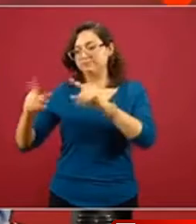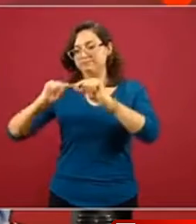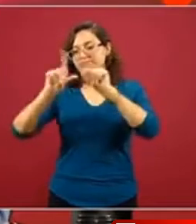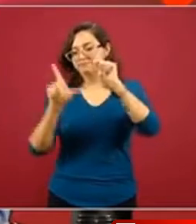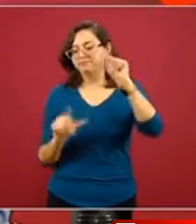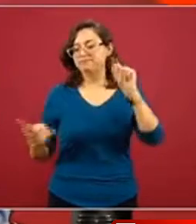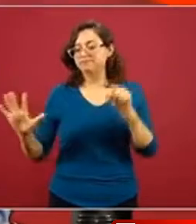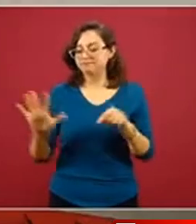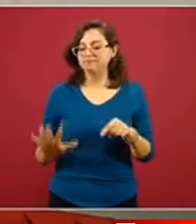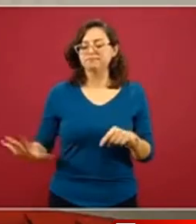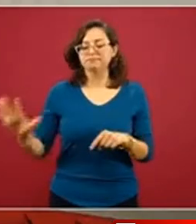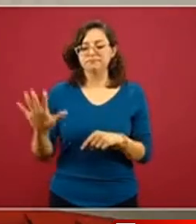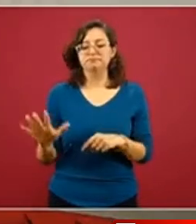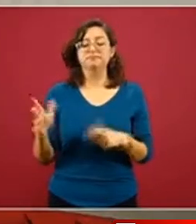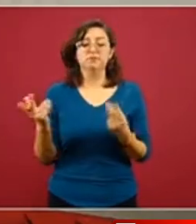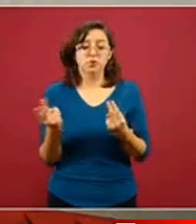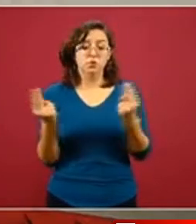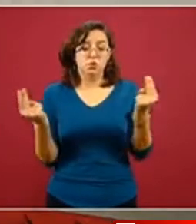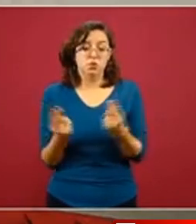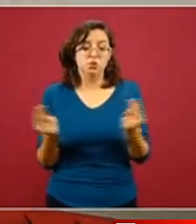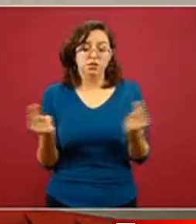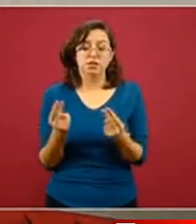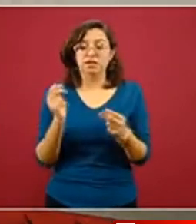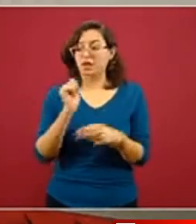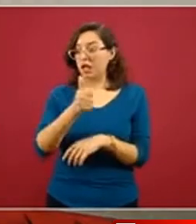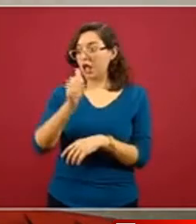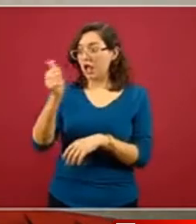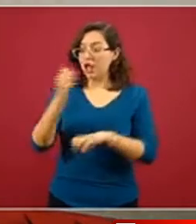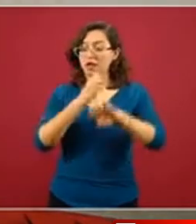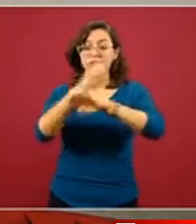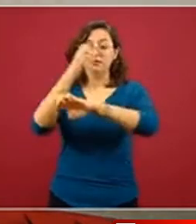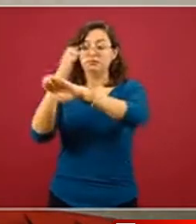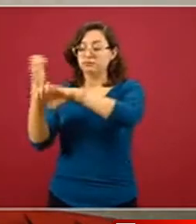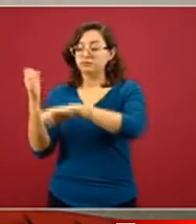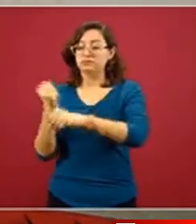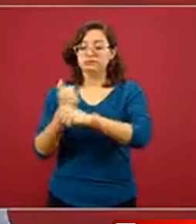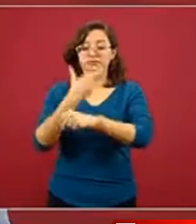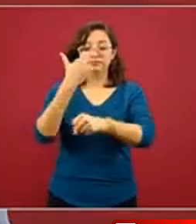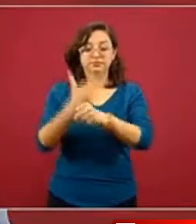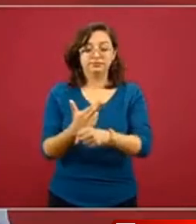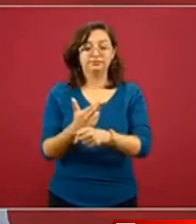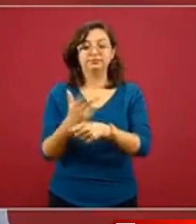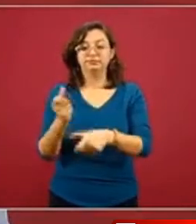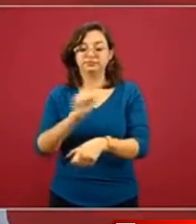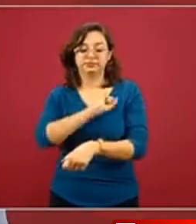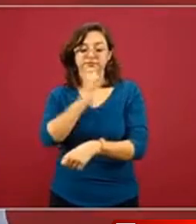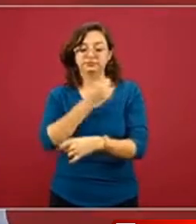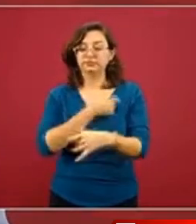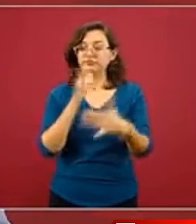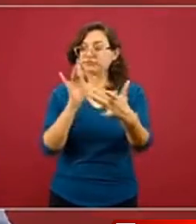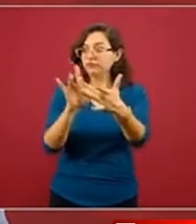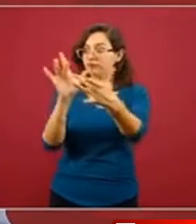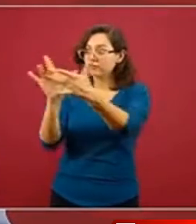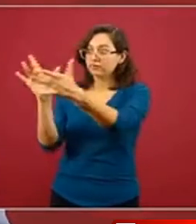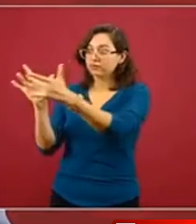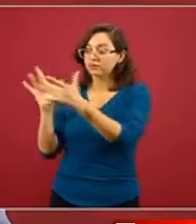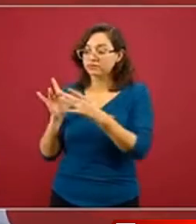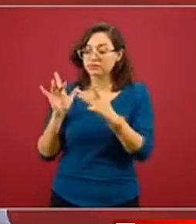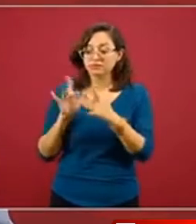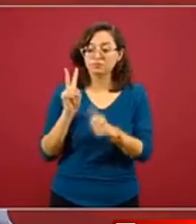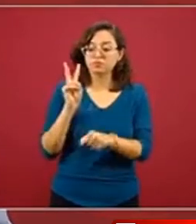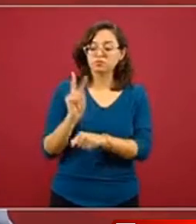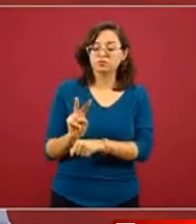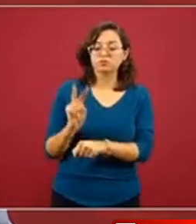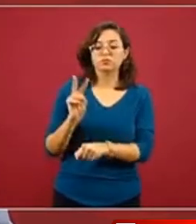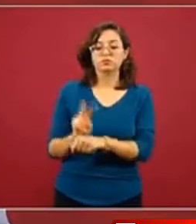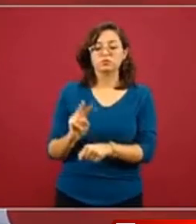comunican directamente con las áreas de urgencias y desastres de cada una de ellas, con las secretarías de salud en las entidades federativas y hacen un monitoreo.